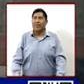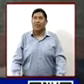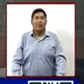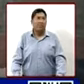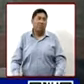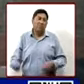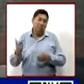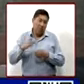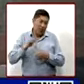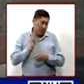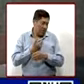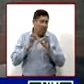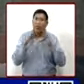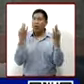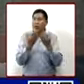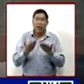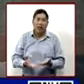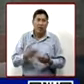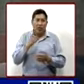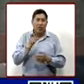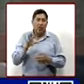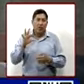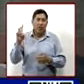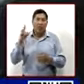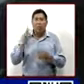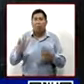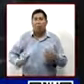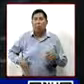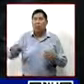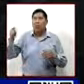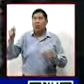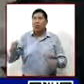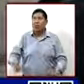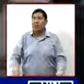Van a ser parte de nuestra familia, que tenemos 197 perritos.